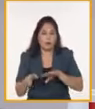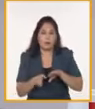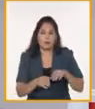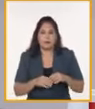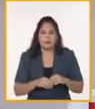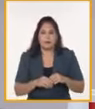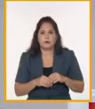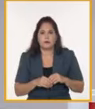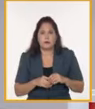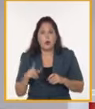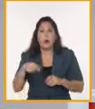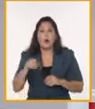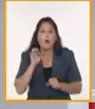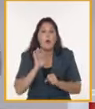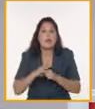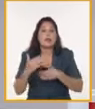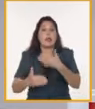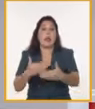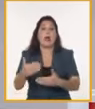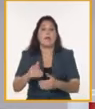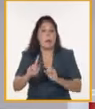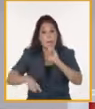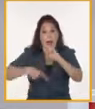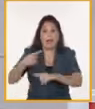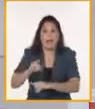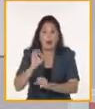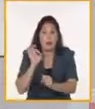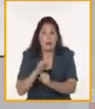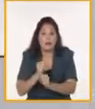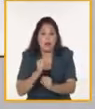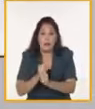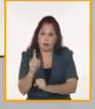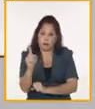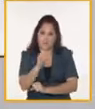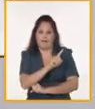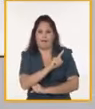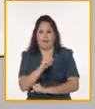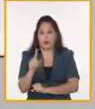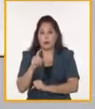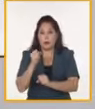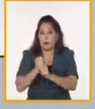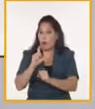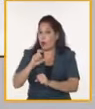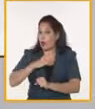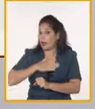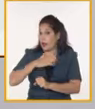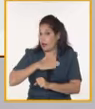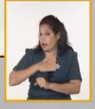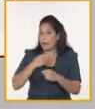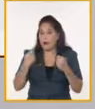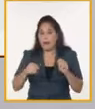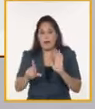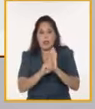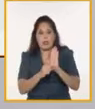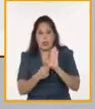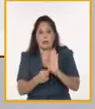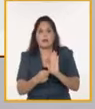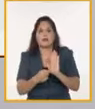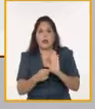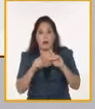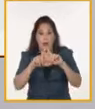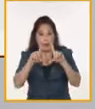que el hecho de que usted inicie el trámite no quiere decir que ya usted está autorizado a trabajar por cuenta propia los trabajadores tienen para ejercer tienen que esperar a que